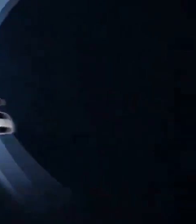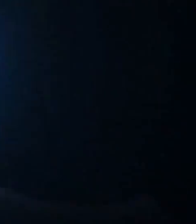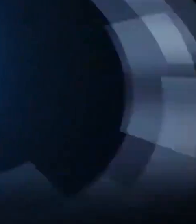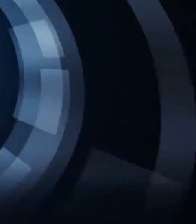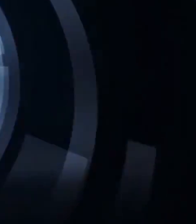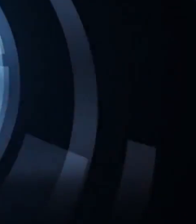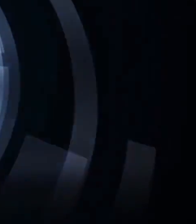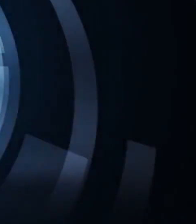¡Gracias! ¡Gracias! ¡Gracias!